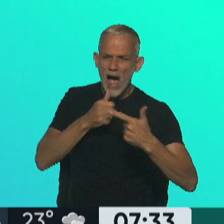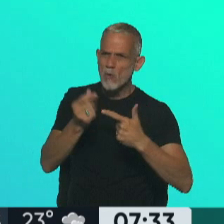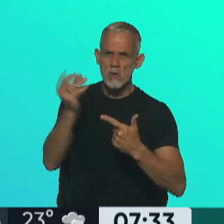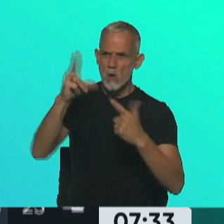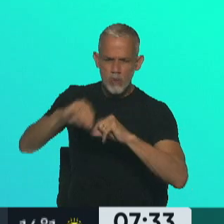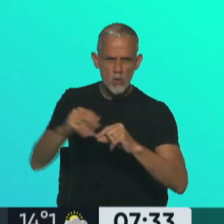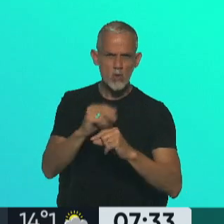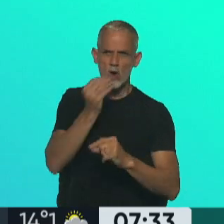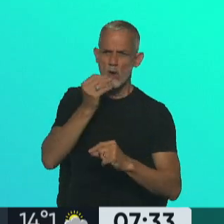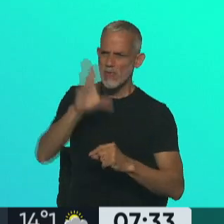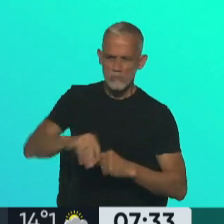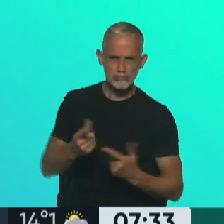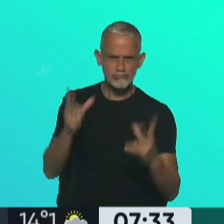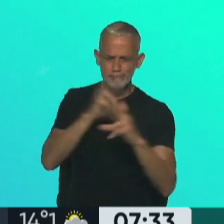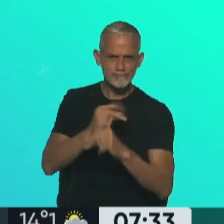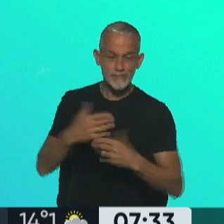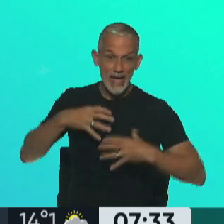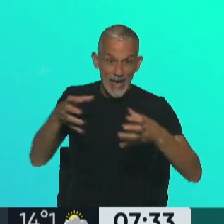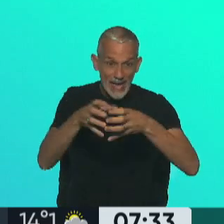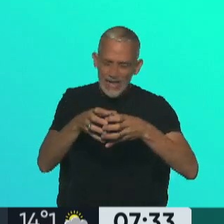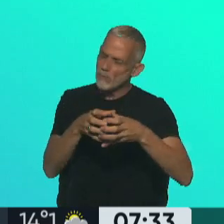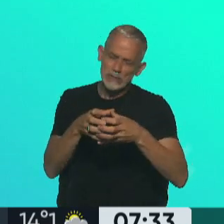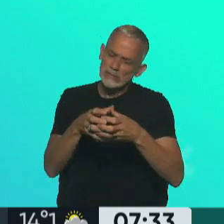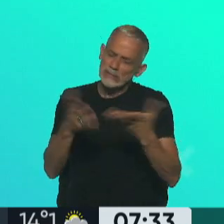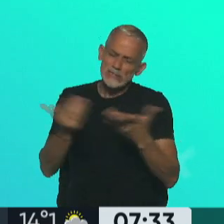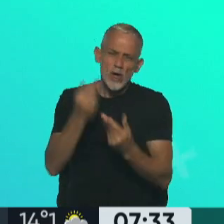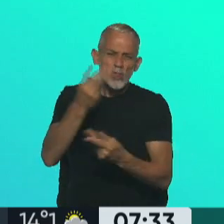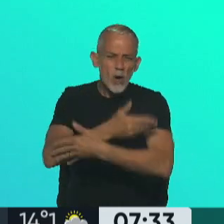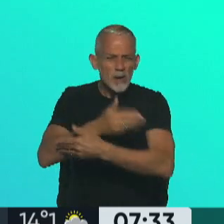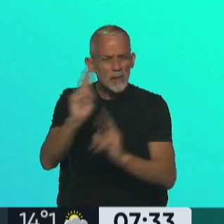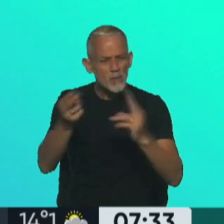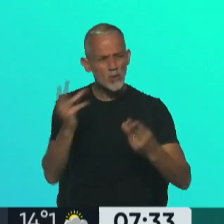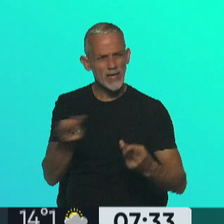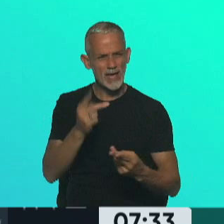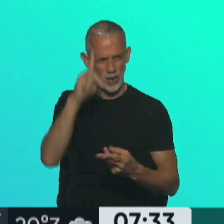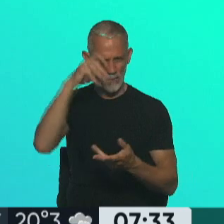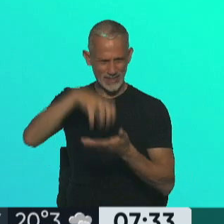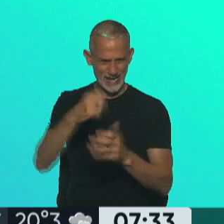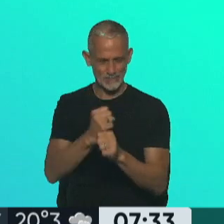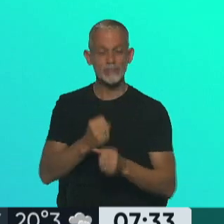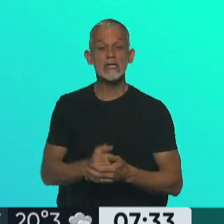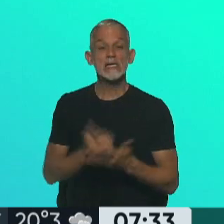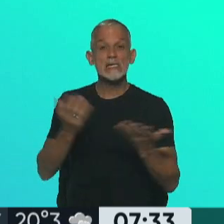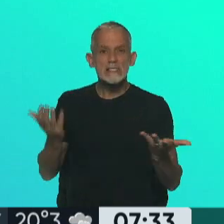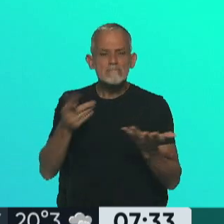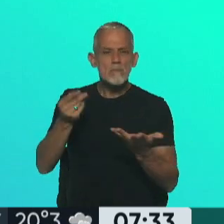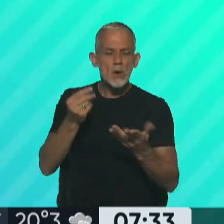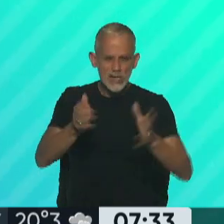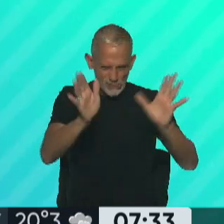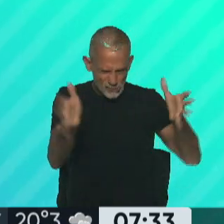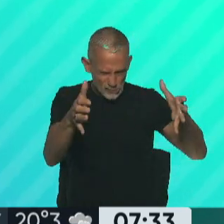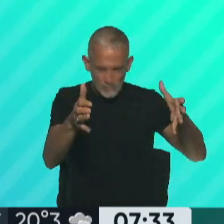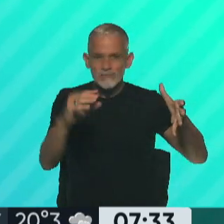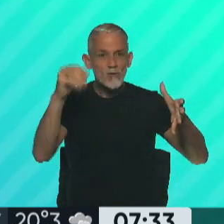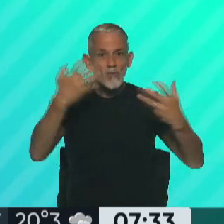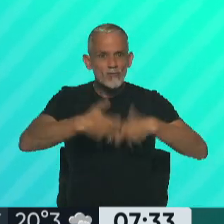So our team is exhausted. We have two neonate patients die actually because the incubator it's not working